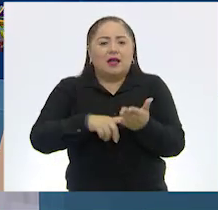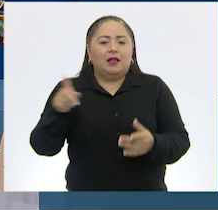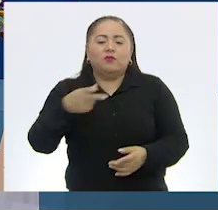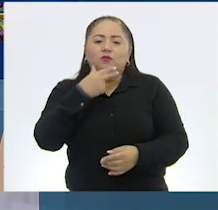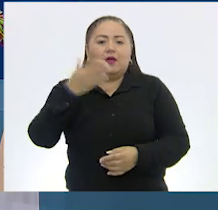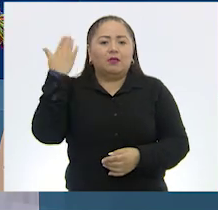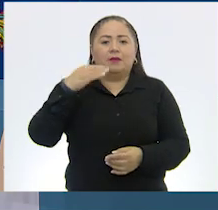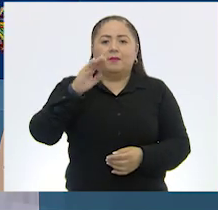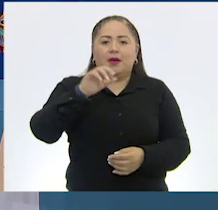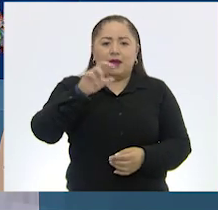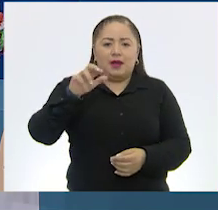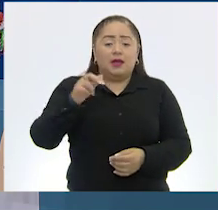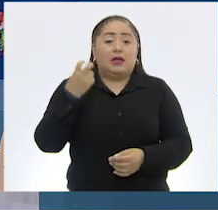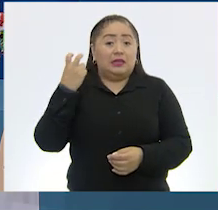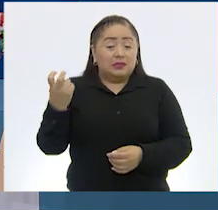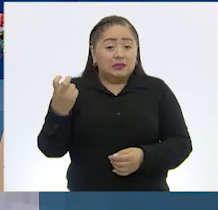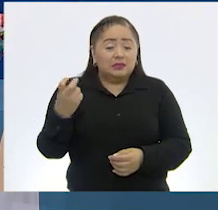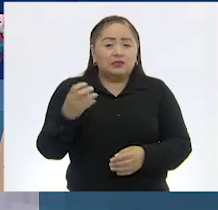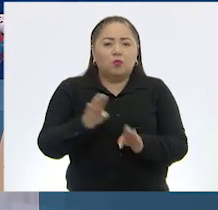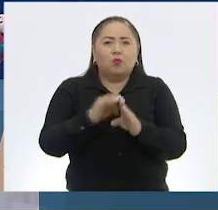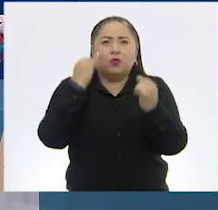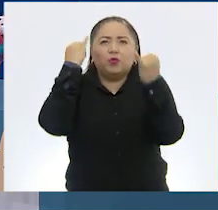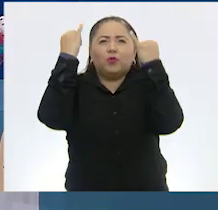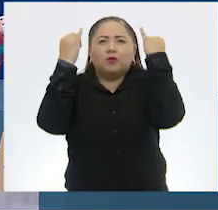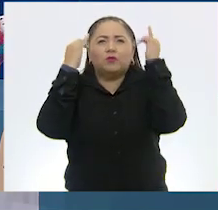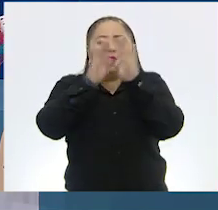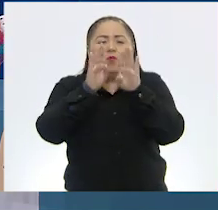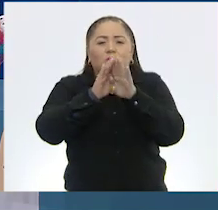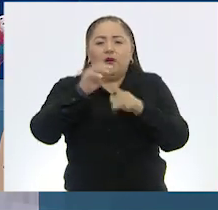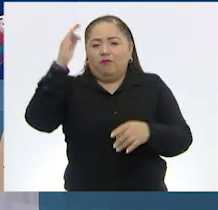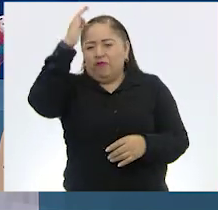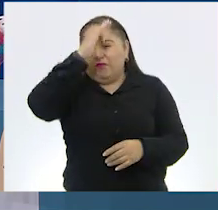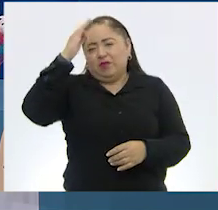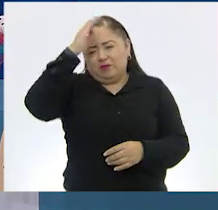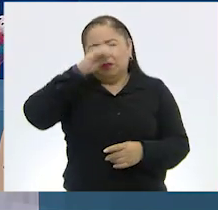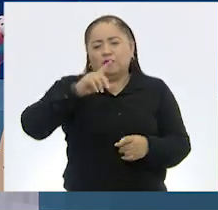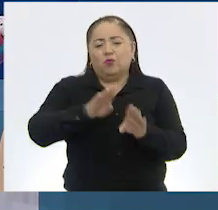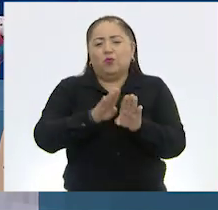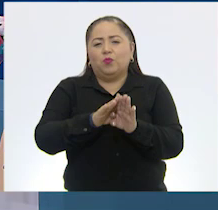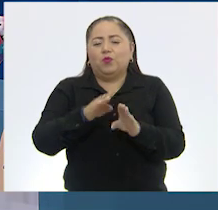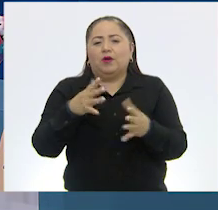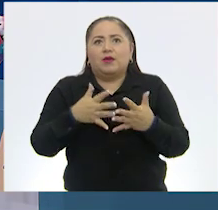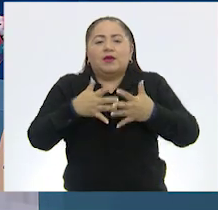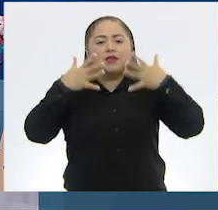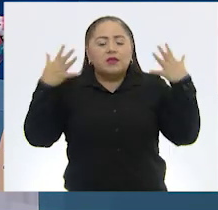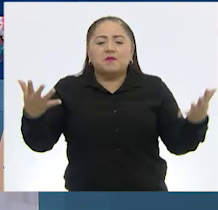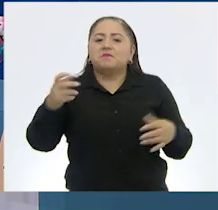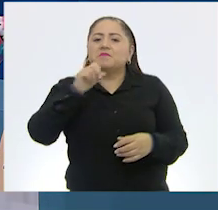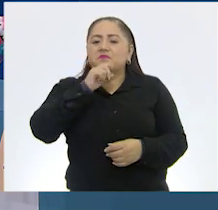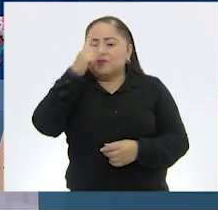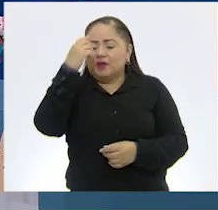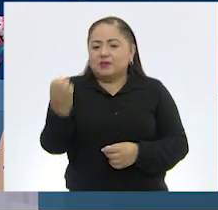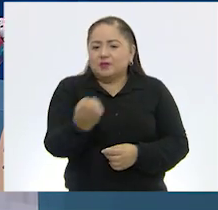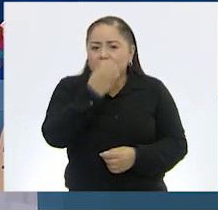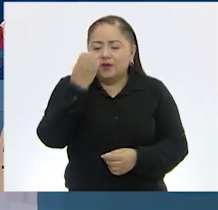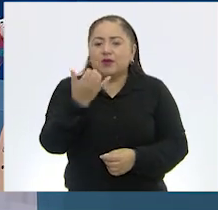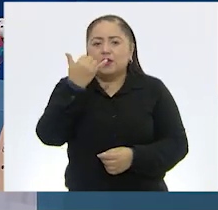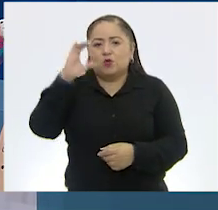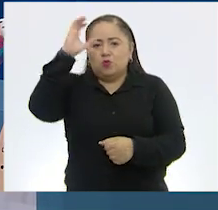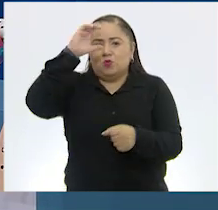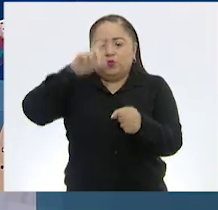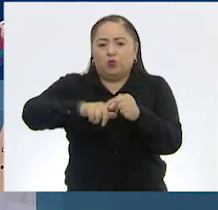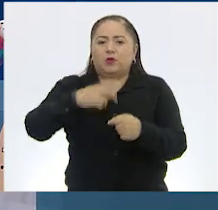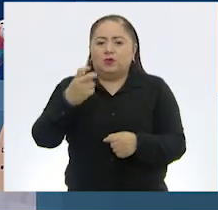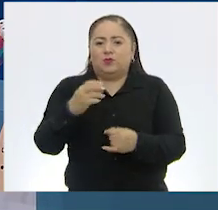Barreda y son una expresión de las ideas de una corriente filosófica que tendría una enorme influencia en la educación y en la cultura